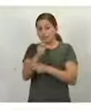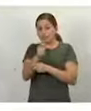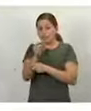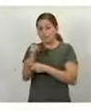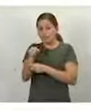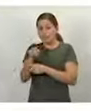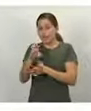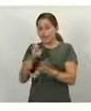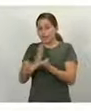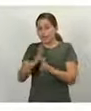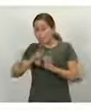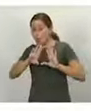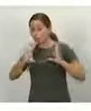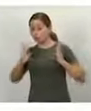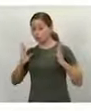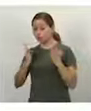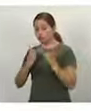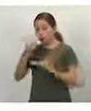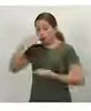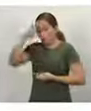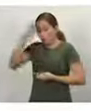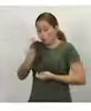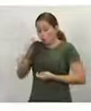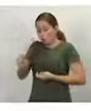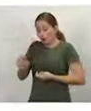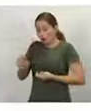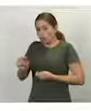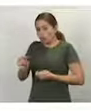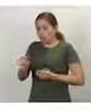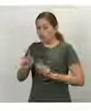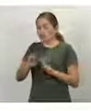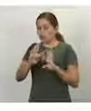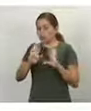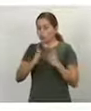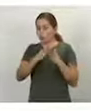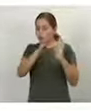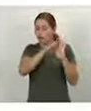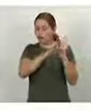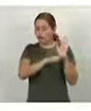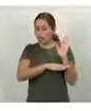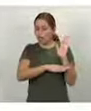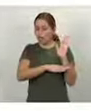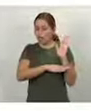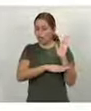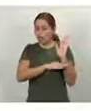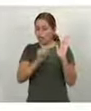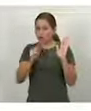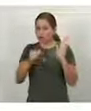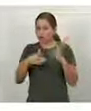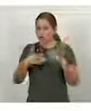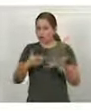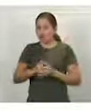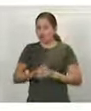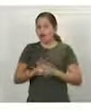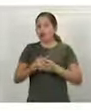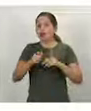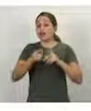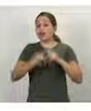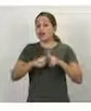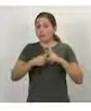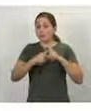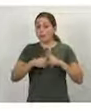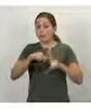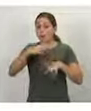a todos los cubanos. Estas medidas, por supuesto, estarían encaminadas a resolver los